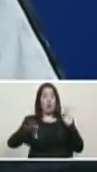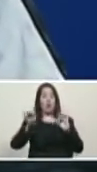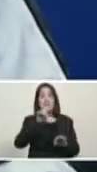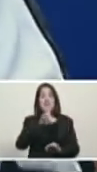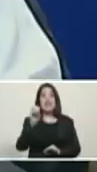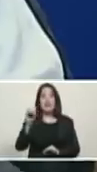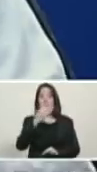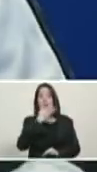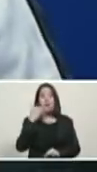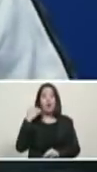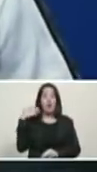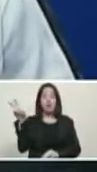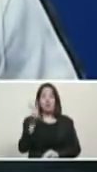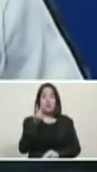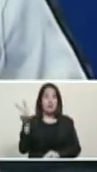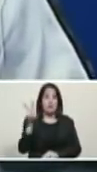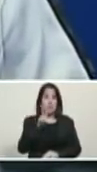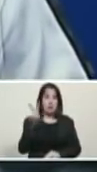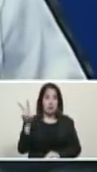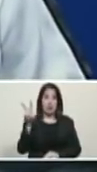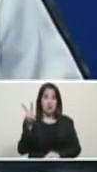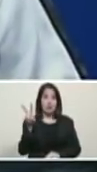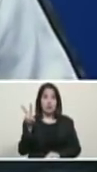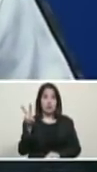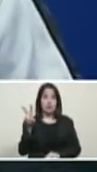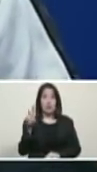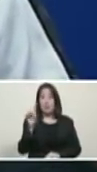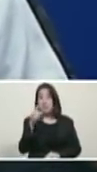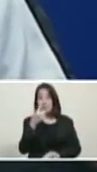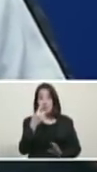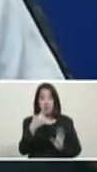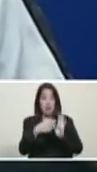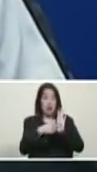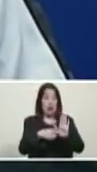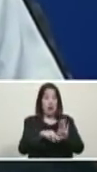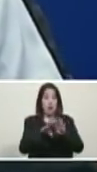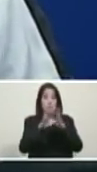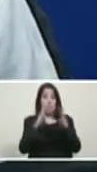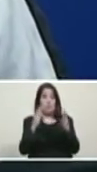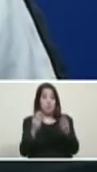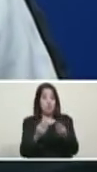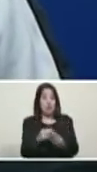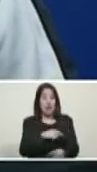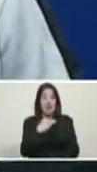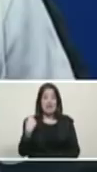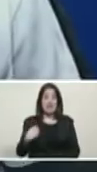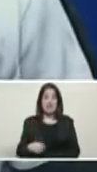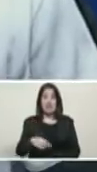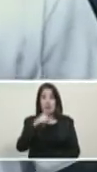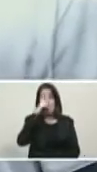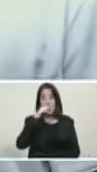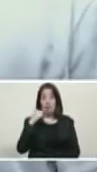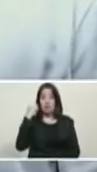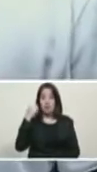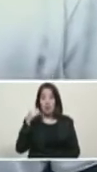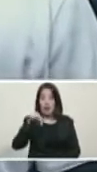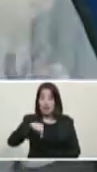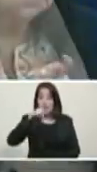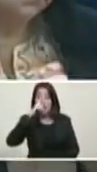para representaron el en el primer mundial de baloncesto de calle en shanghai el año que viene presidente este año